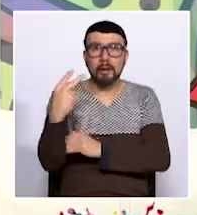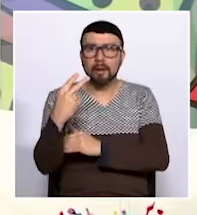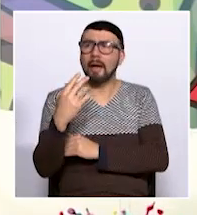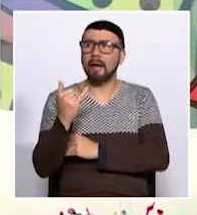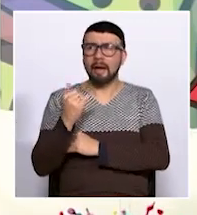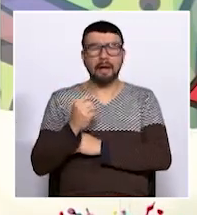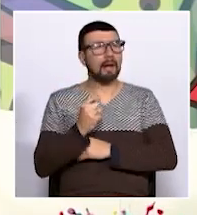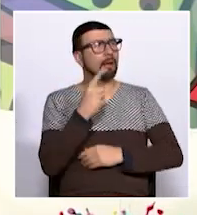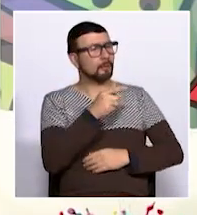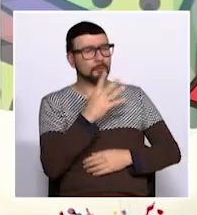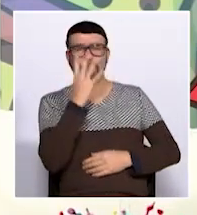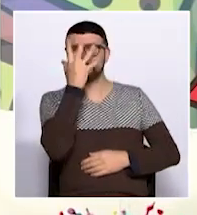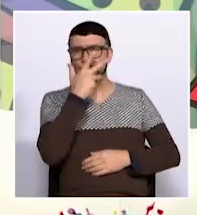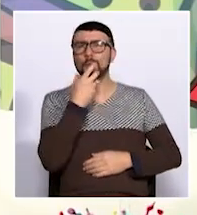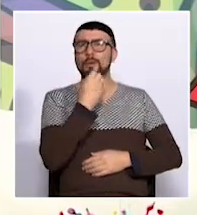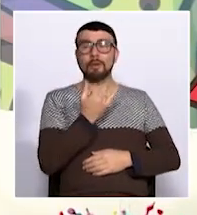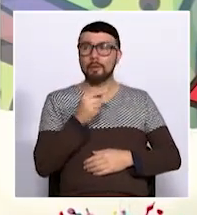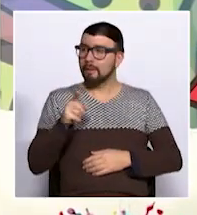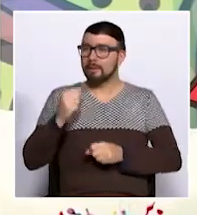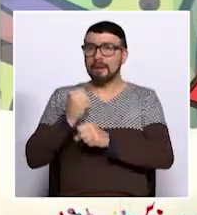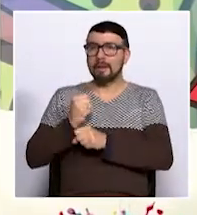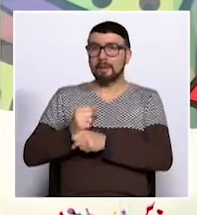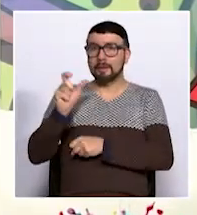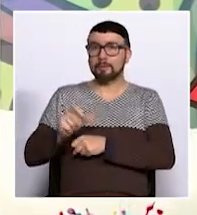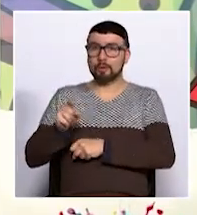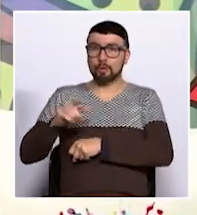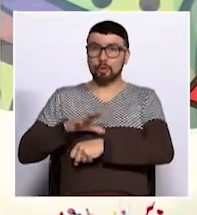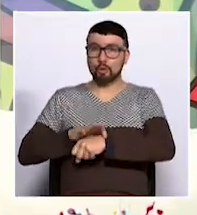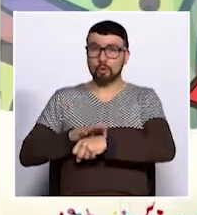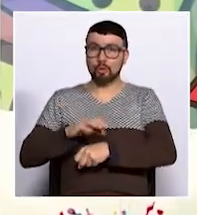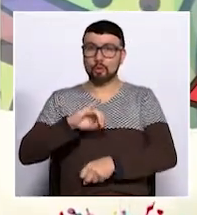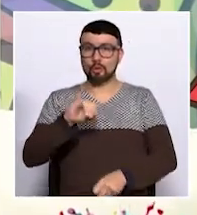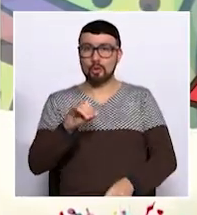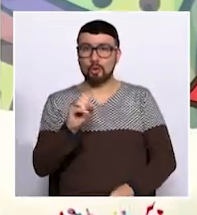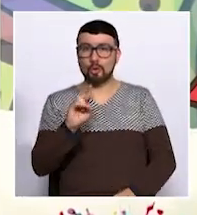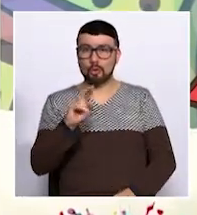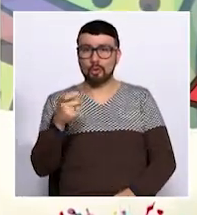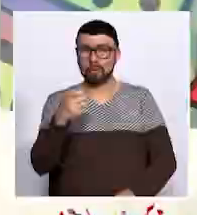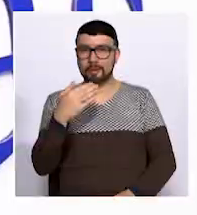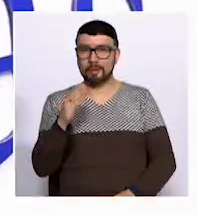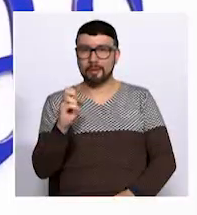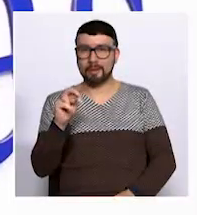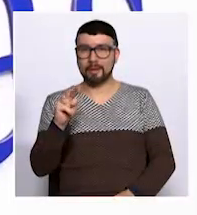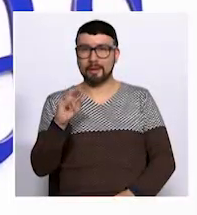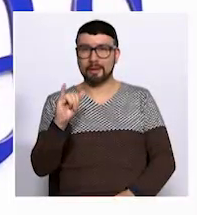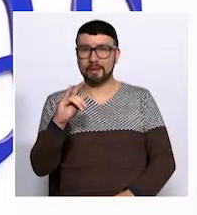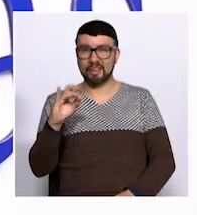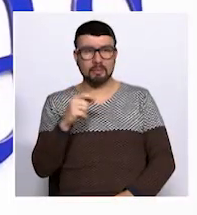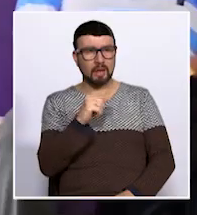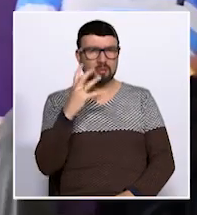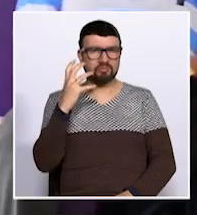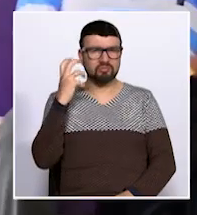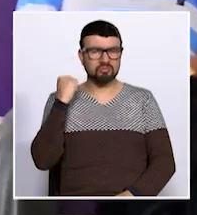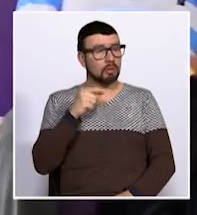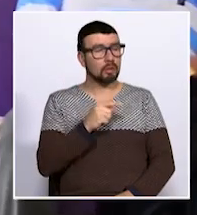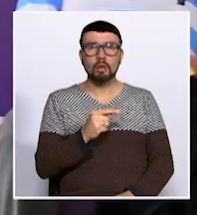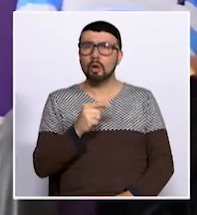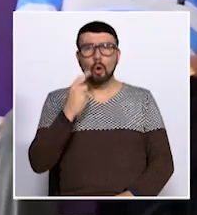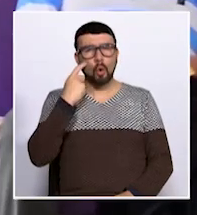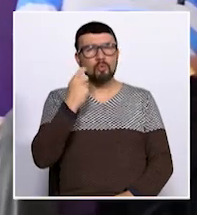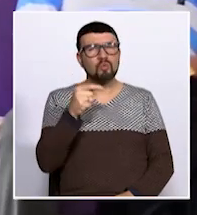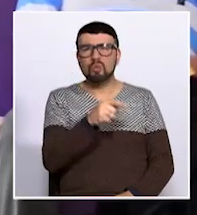bonito que viene trabajando el doctor Jorge Enrique desde hace mucho tiempo, y es este programa de que busca la